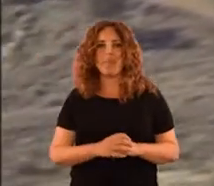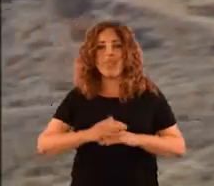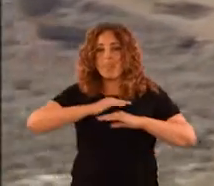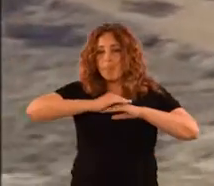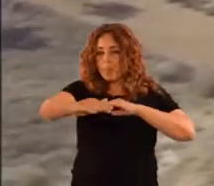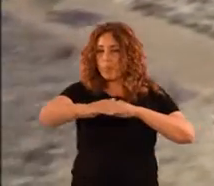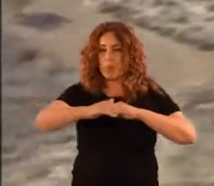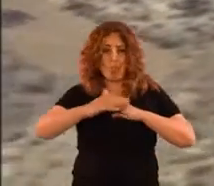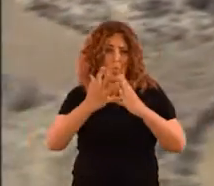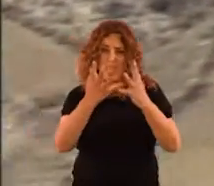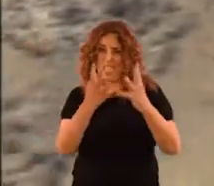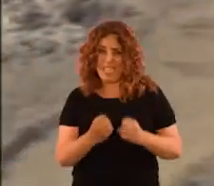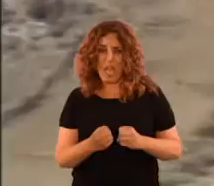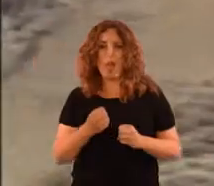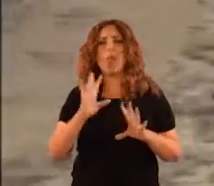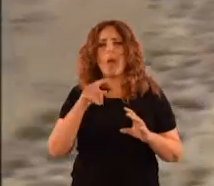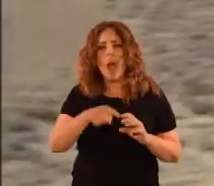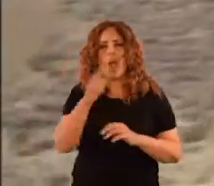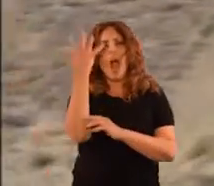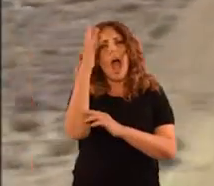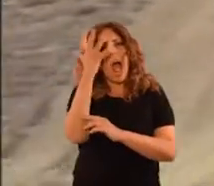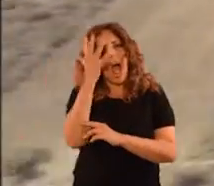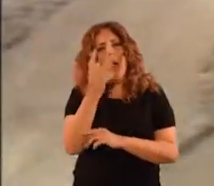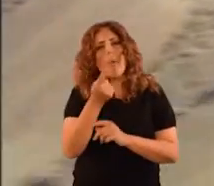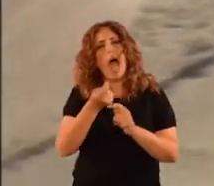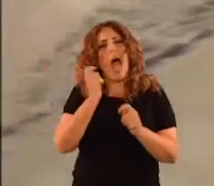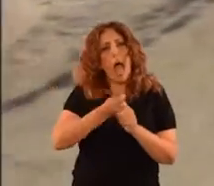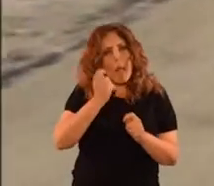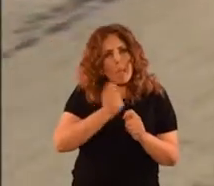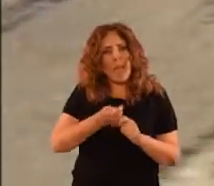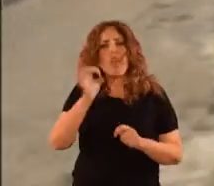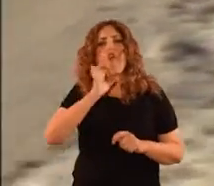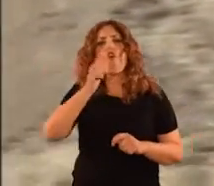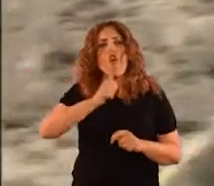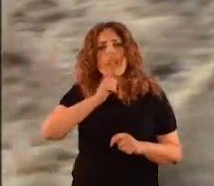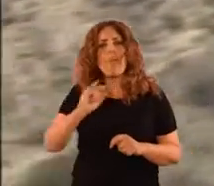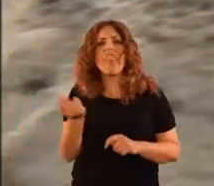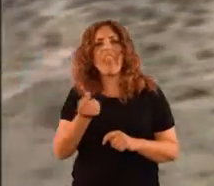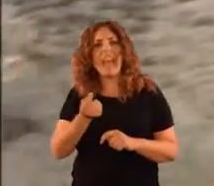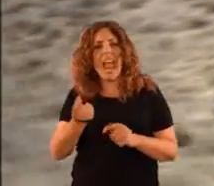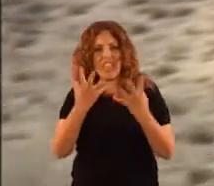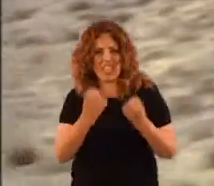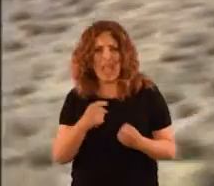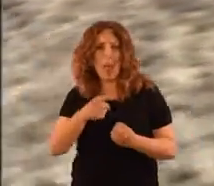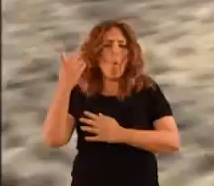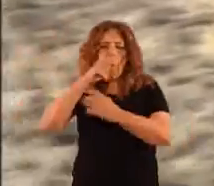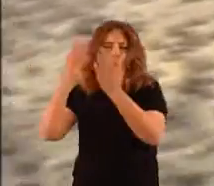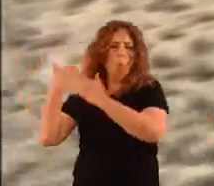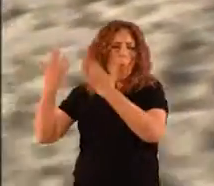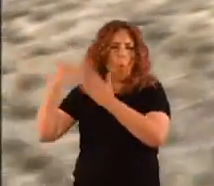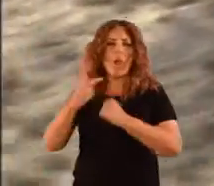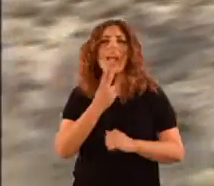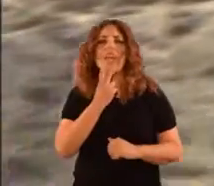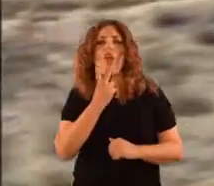Sobre los áridos suelos de la planicie se ha cultivado el almendro, olivo y cereal de secano, probablemente desde el